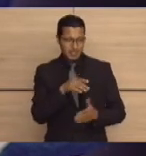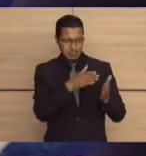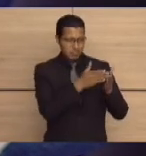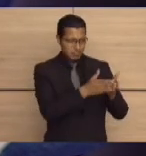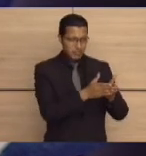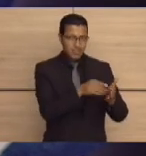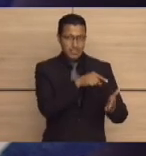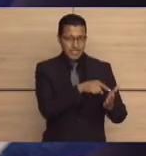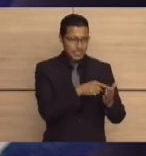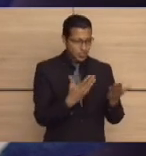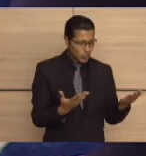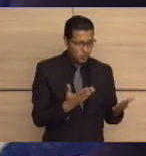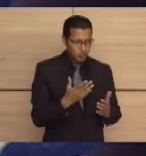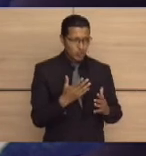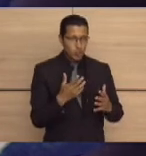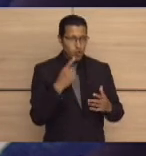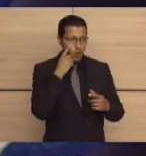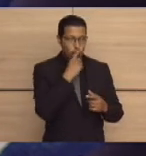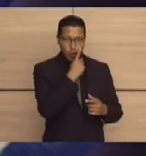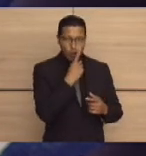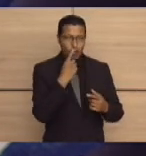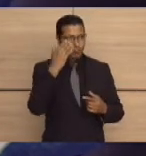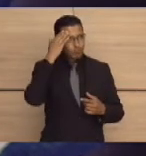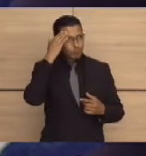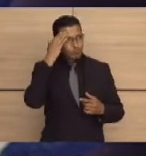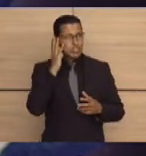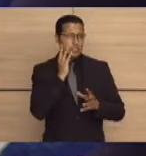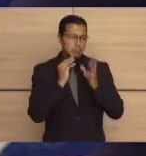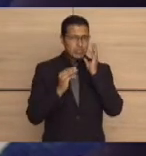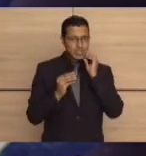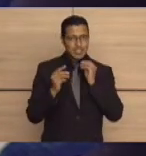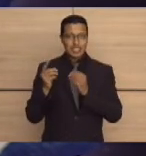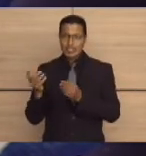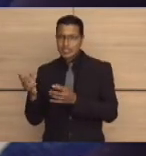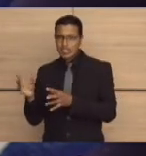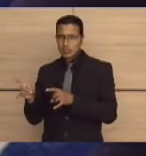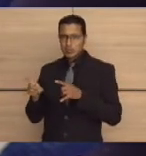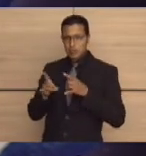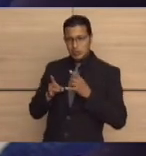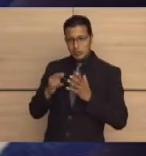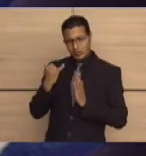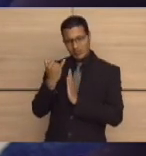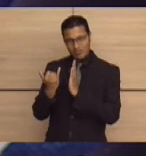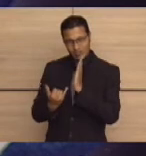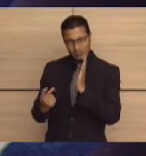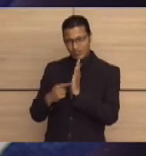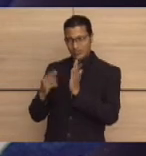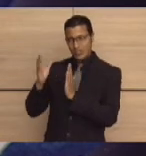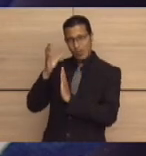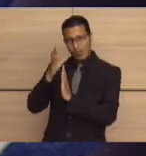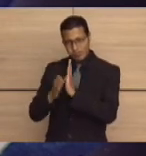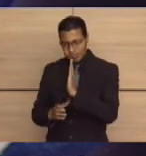para ver la naturaleza americana, ojos que le habían enseñado las láminas de Mutis hechas durante décadas por los